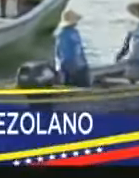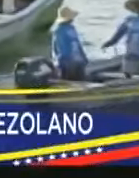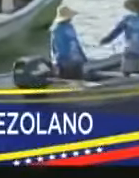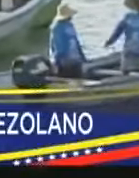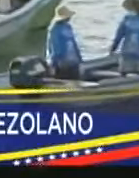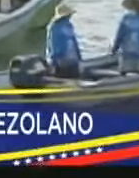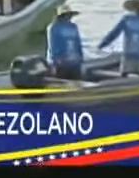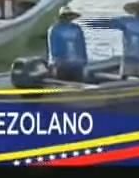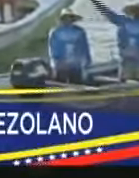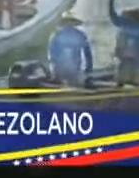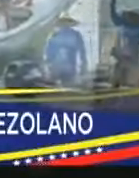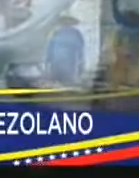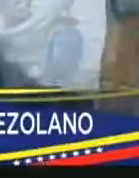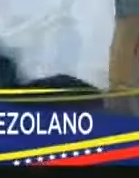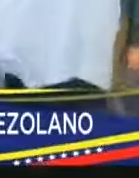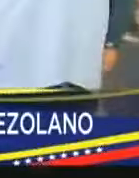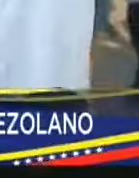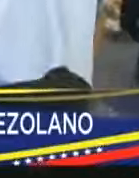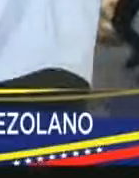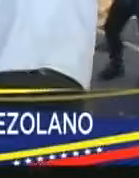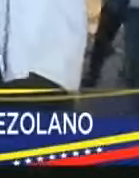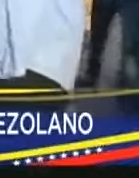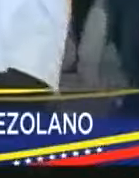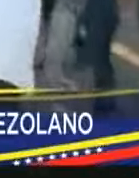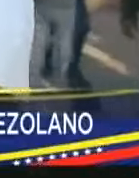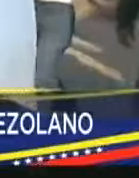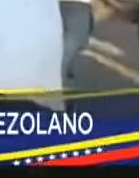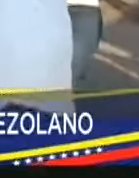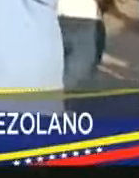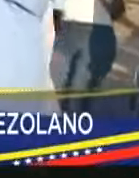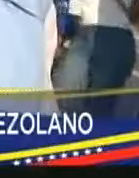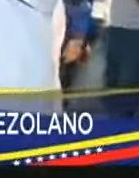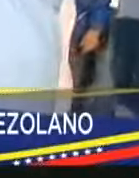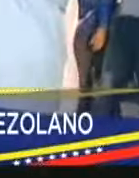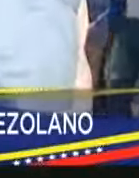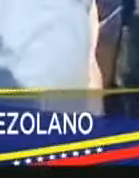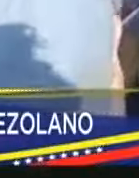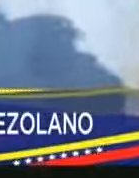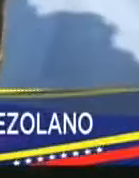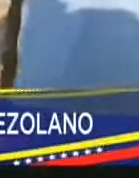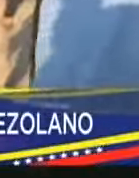Recordemos que en este espacio, el padre de la patria, Simón Bolívar, un